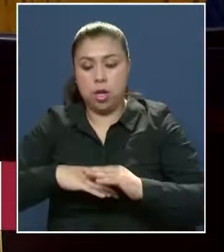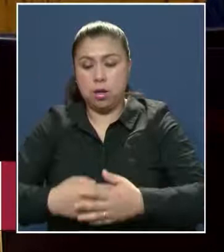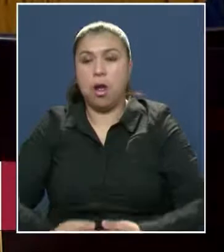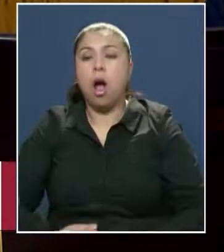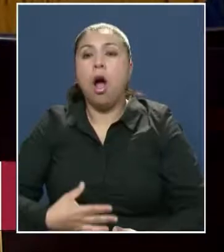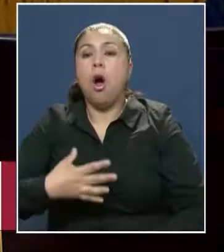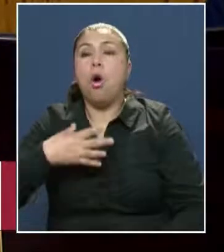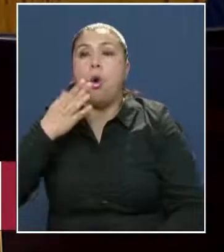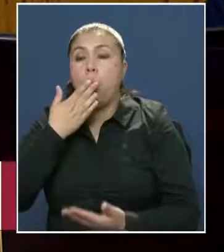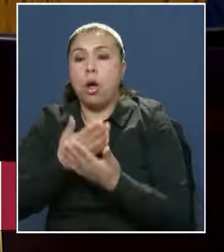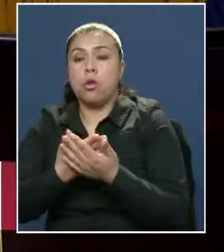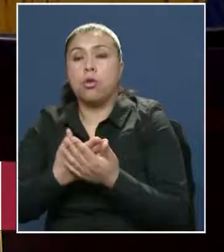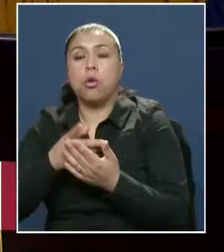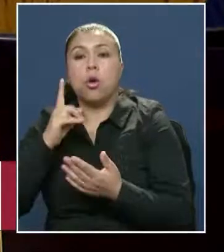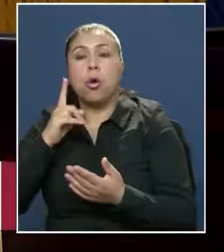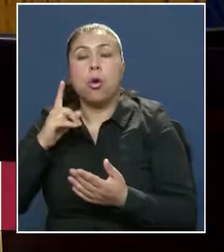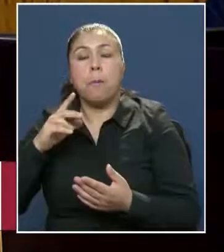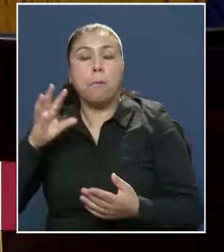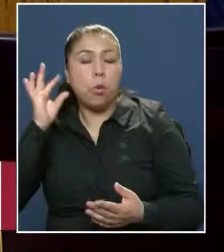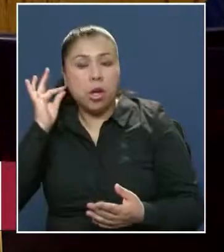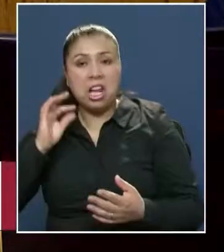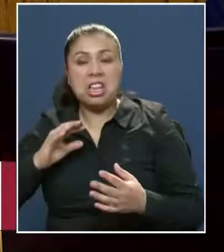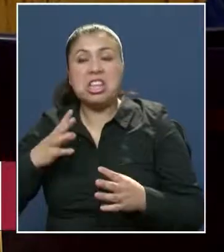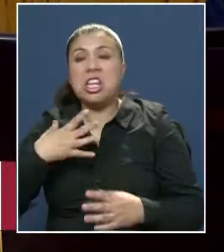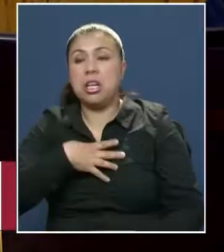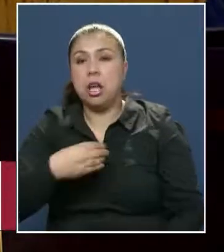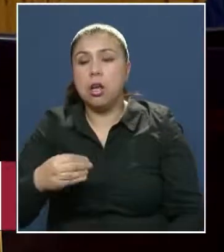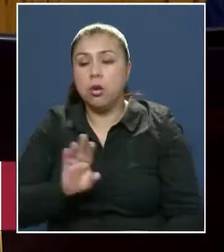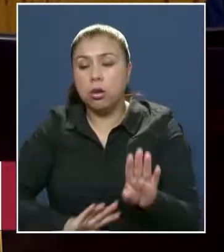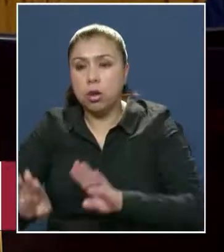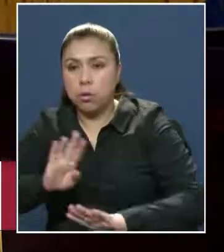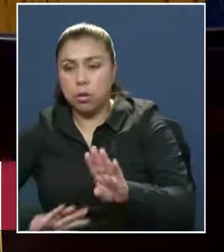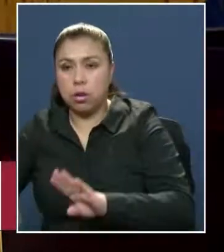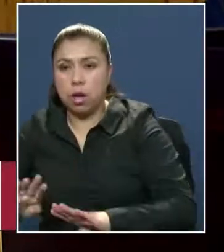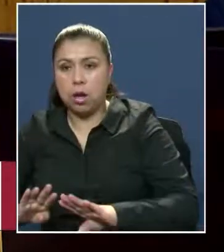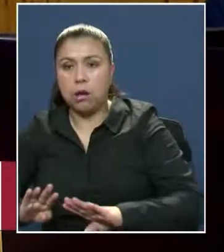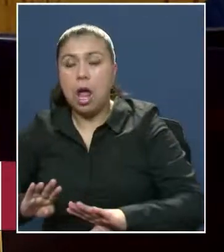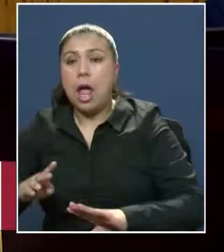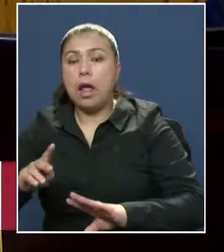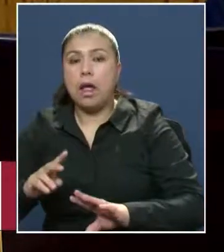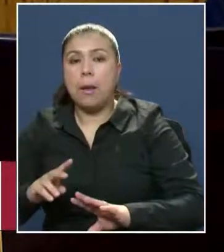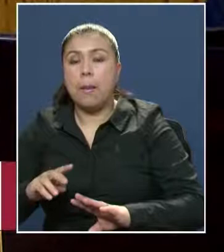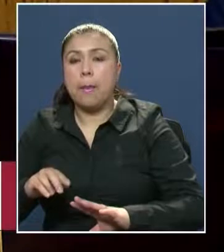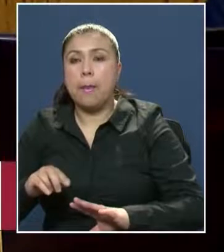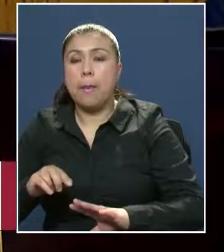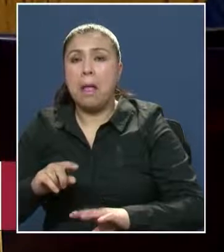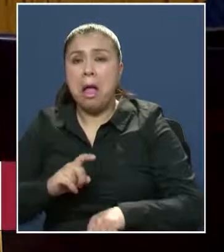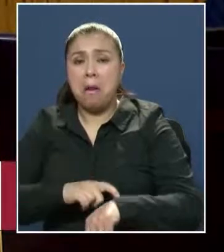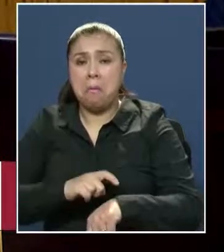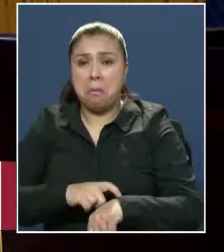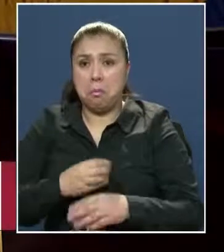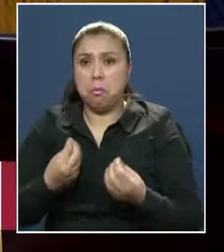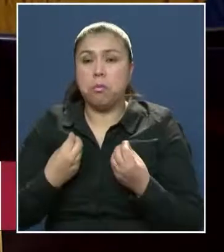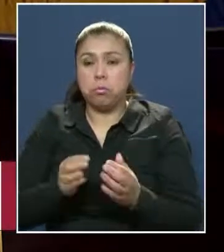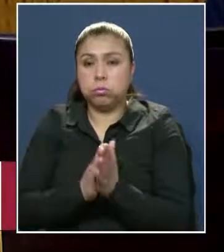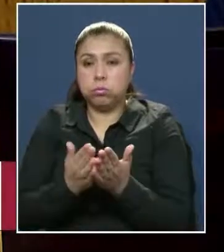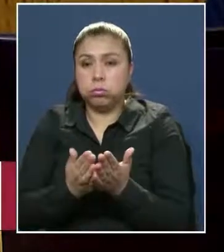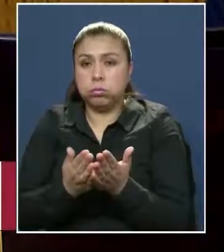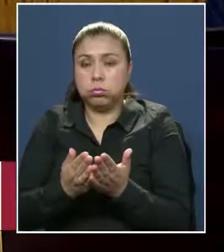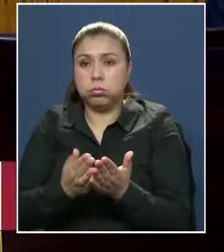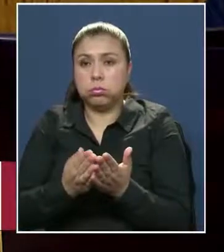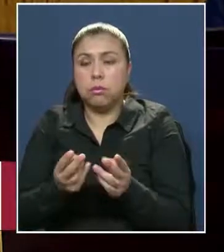que criar. Lo claro es que en buena hora el feminismo se ha tomado la agenda pública y de